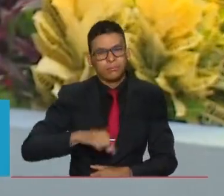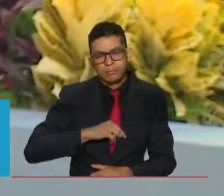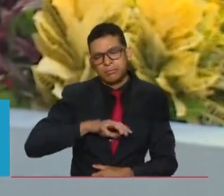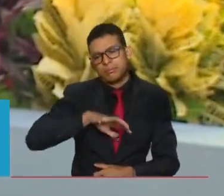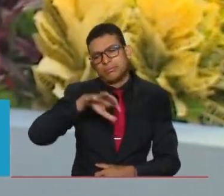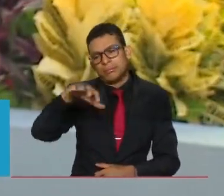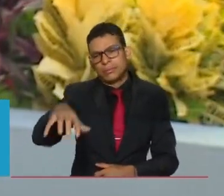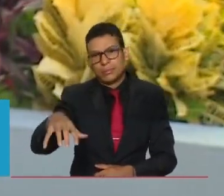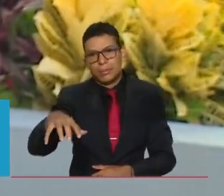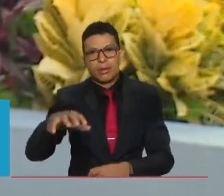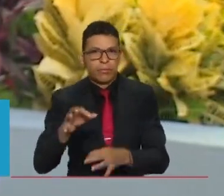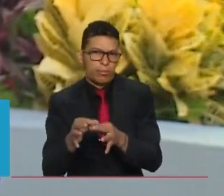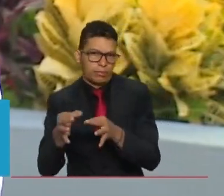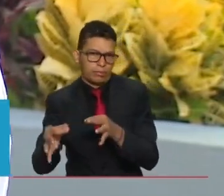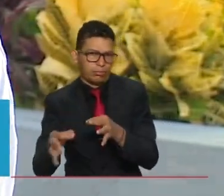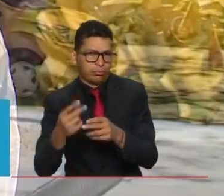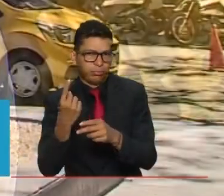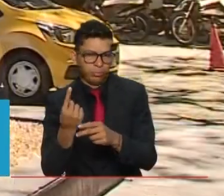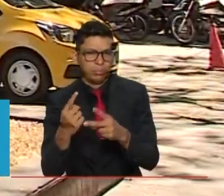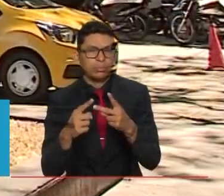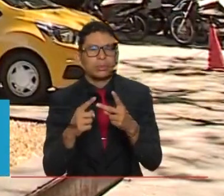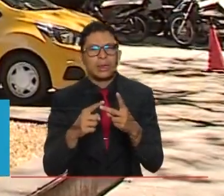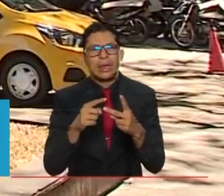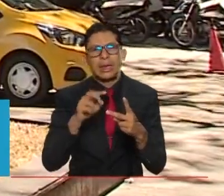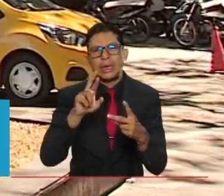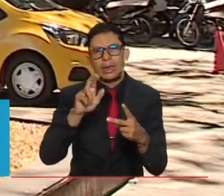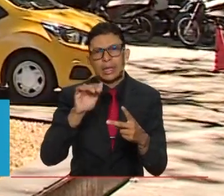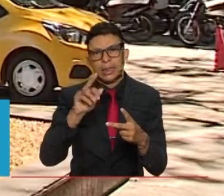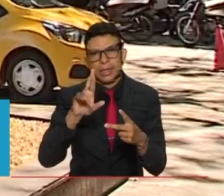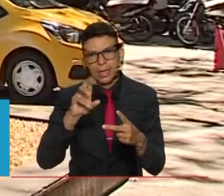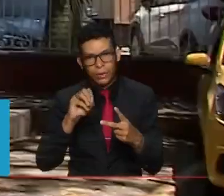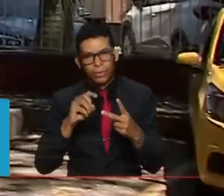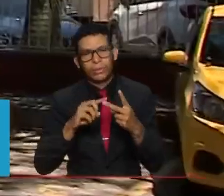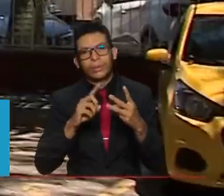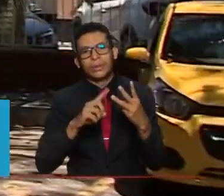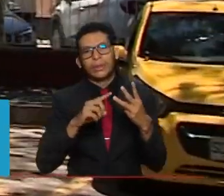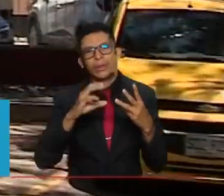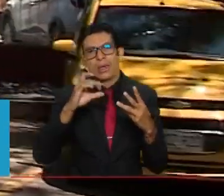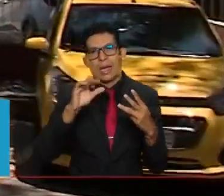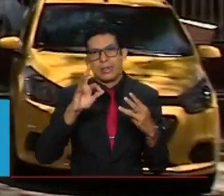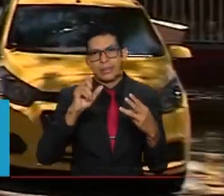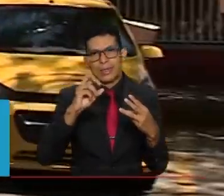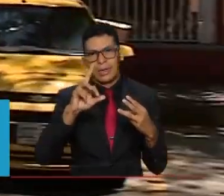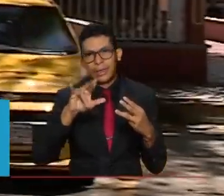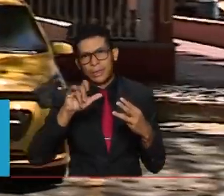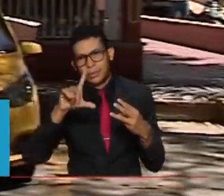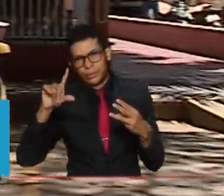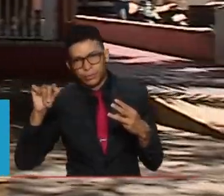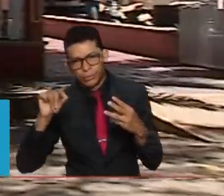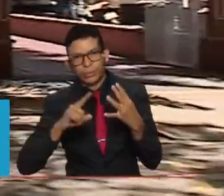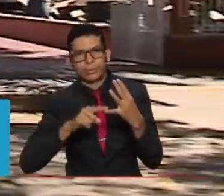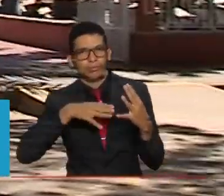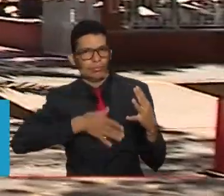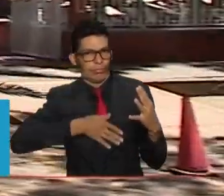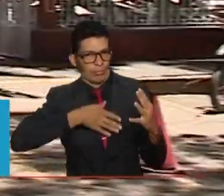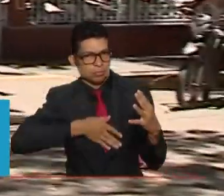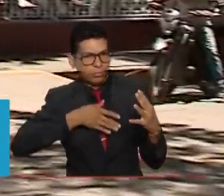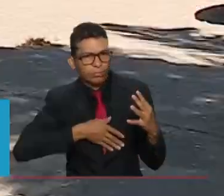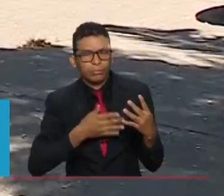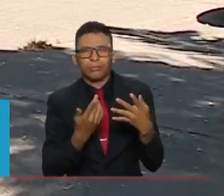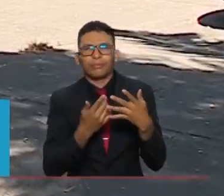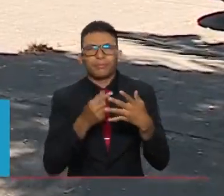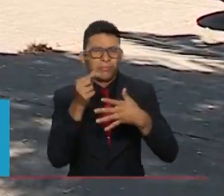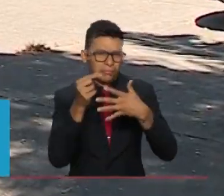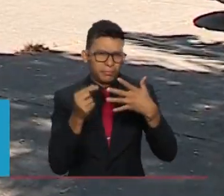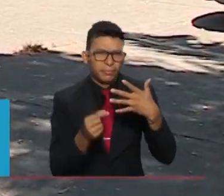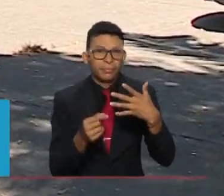en Tierra Blanca, en El Retiro, en Cascarillo, en Simón Bolívar. Y próximamente pues evacuaremos otros puestos de salud